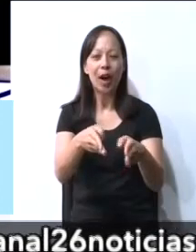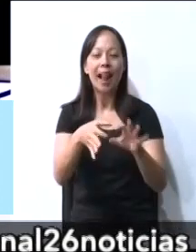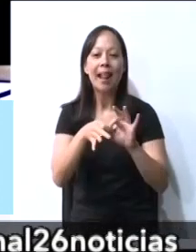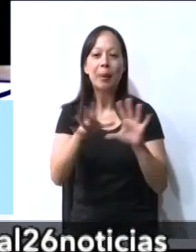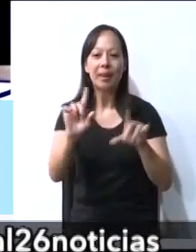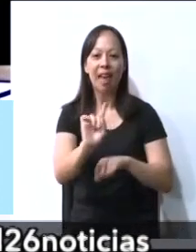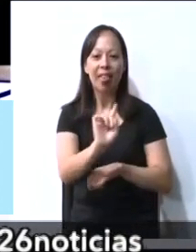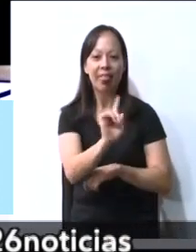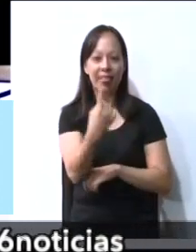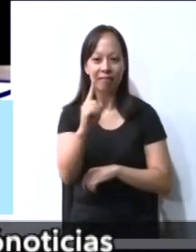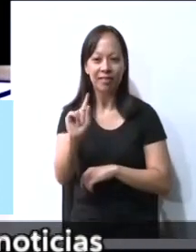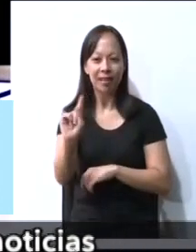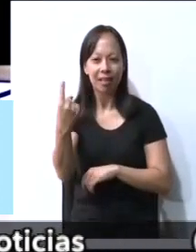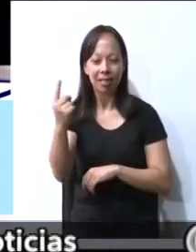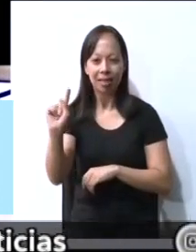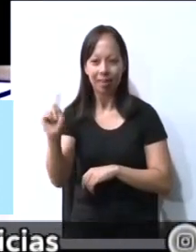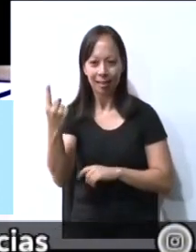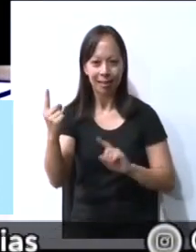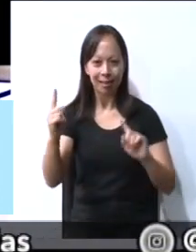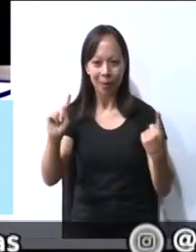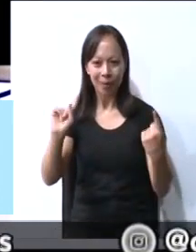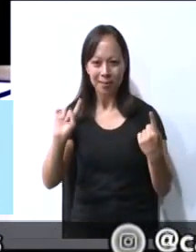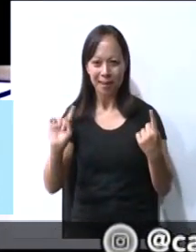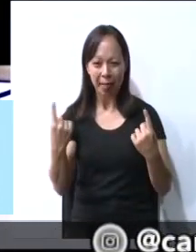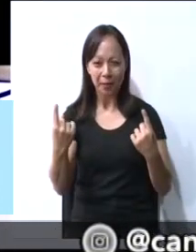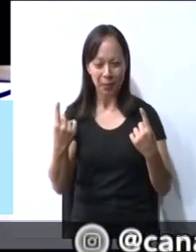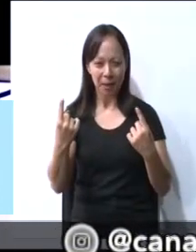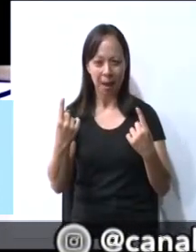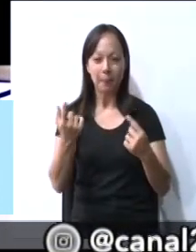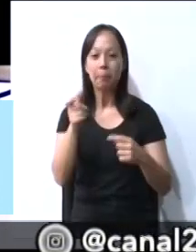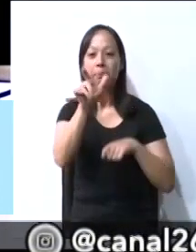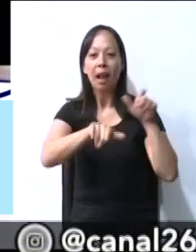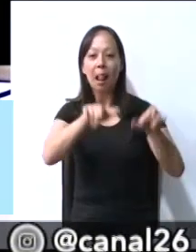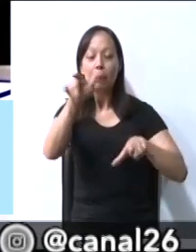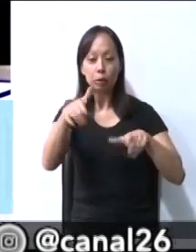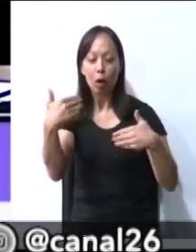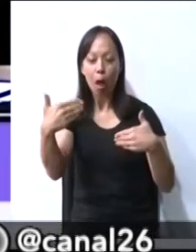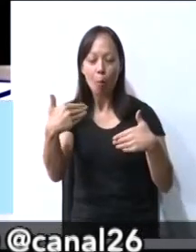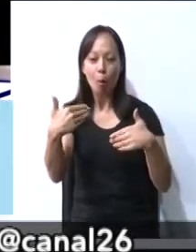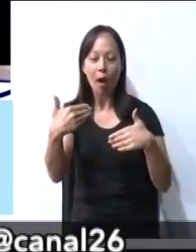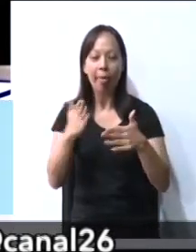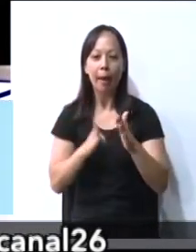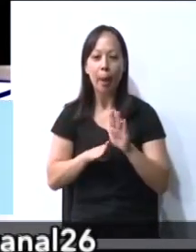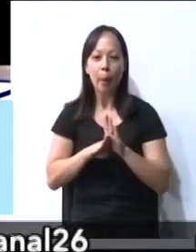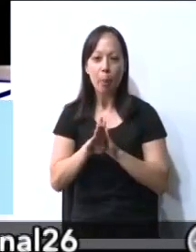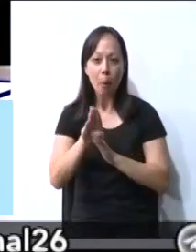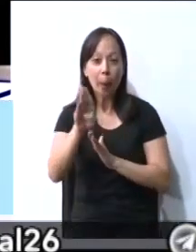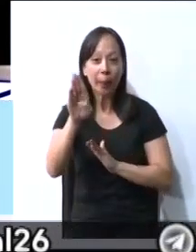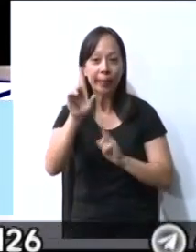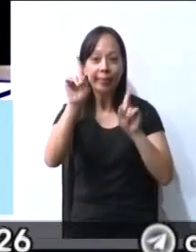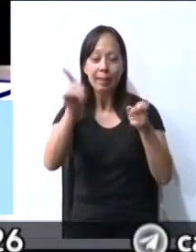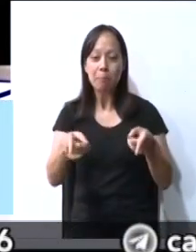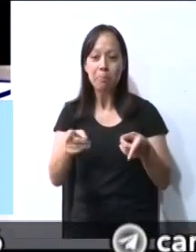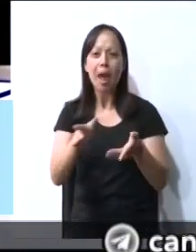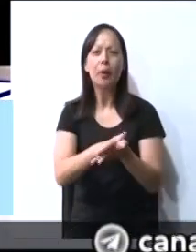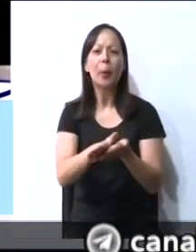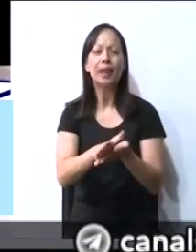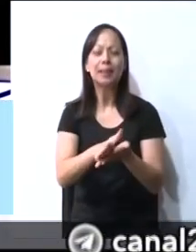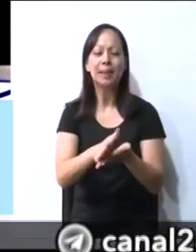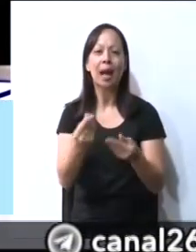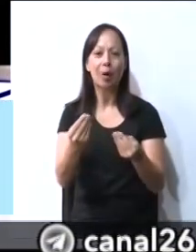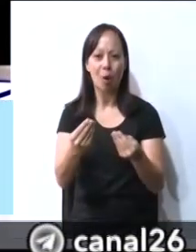mejor herramienta para que cualquier persona pueda progresar en base al esfuerzo y la dedicación.